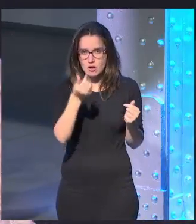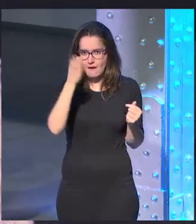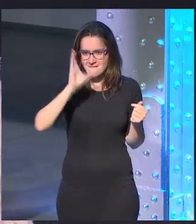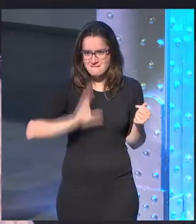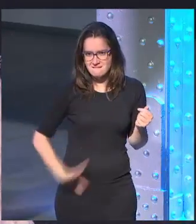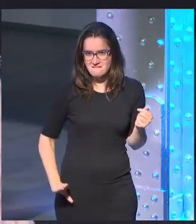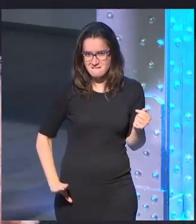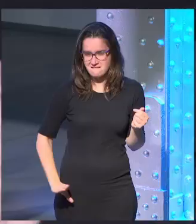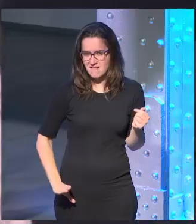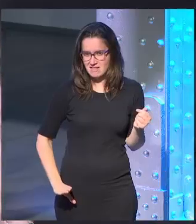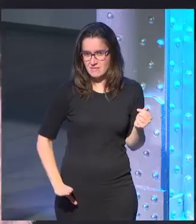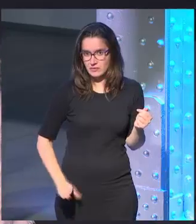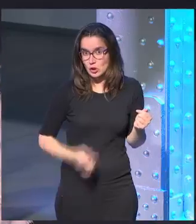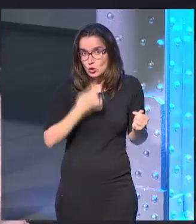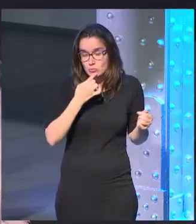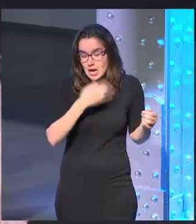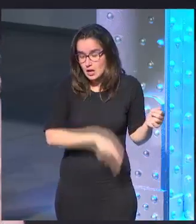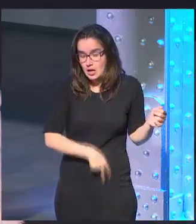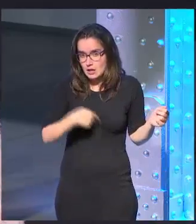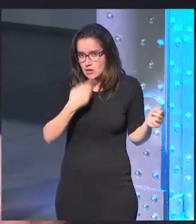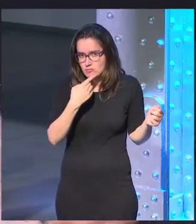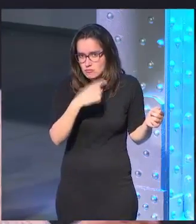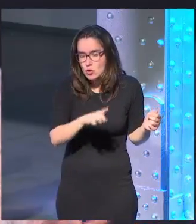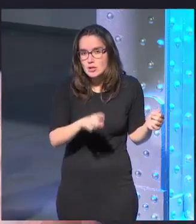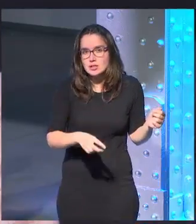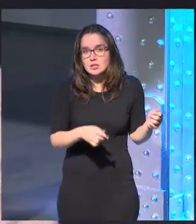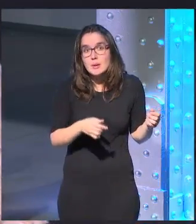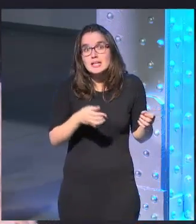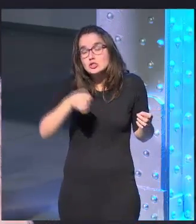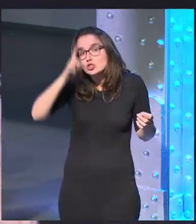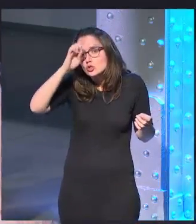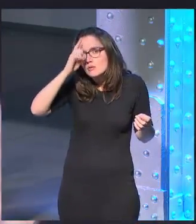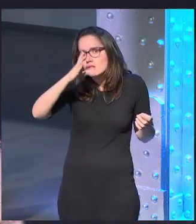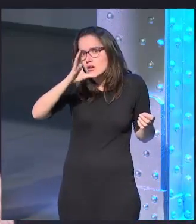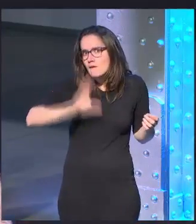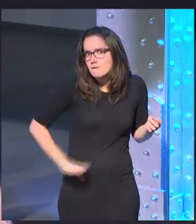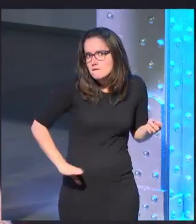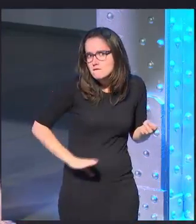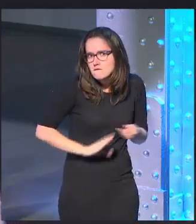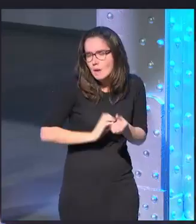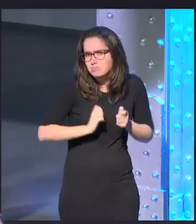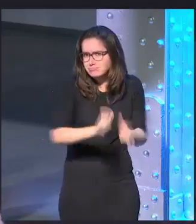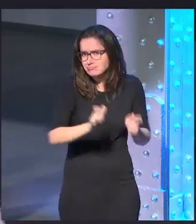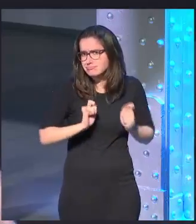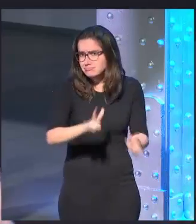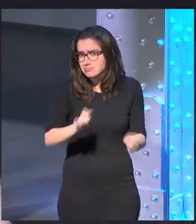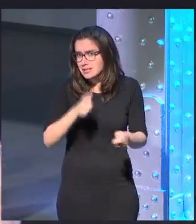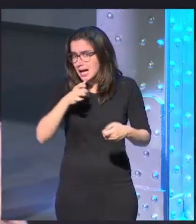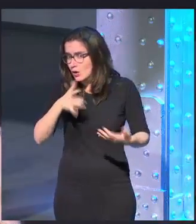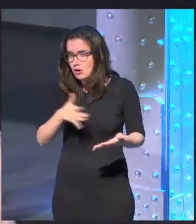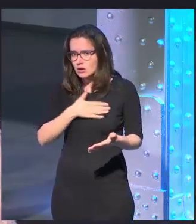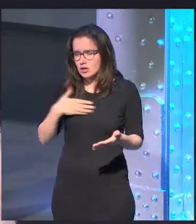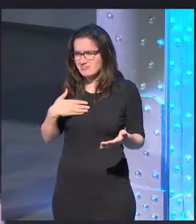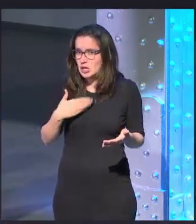en el bolsillo, y no quiero generalizar, que decíamos al principio, y no han sabido emplearlo. Esto es así, o sea, gente